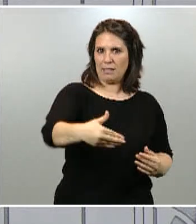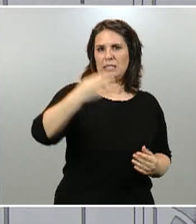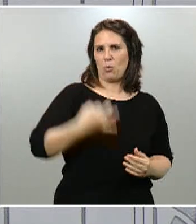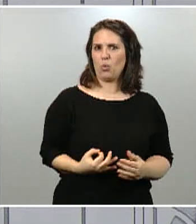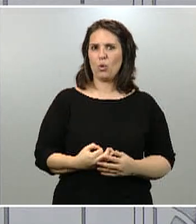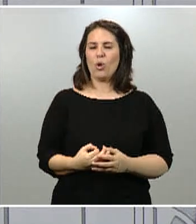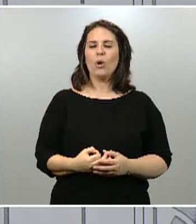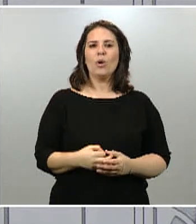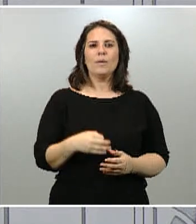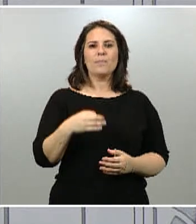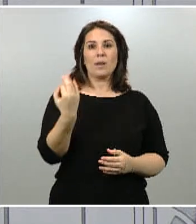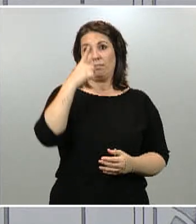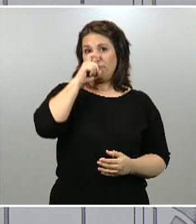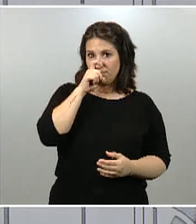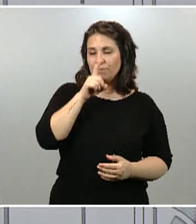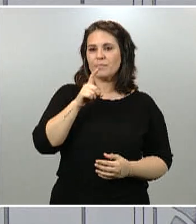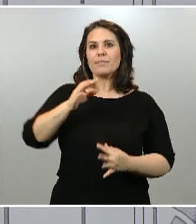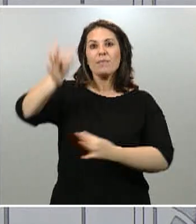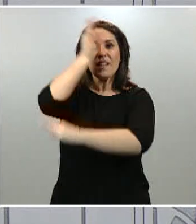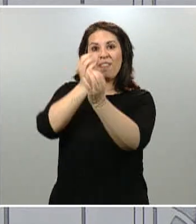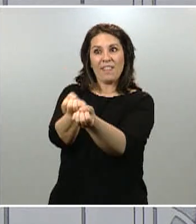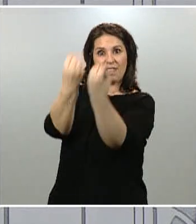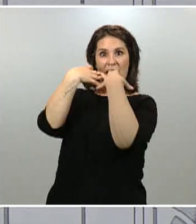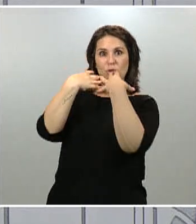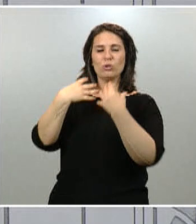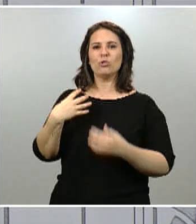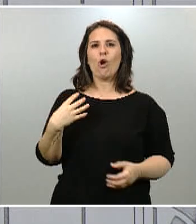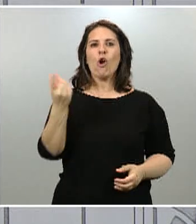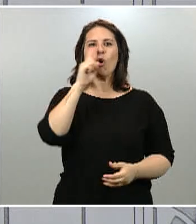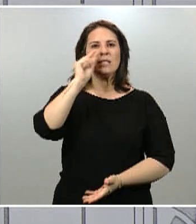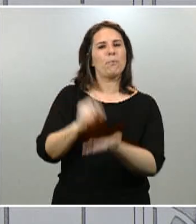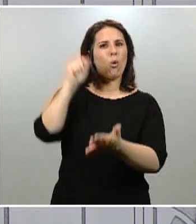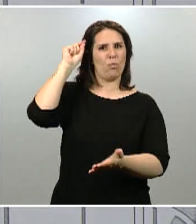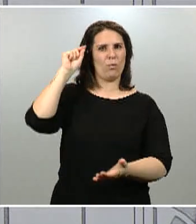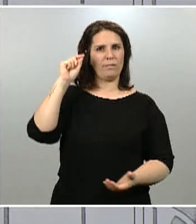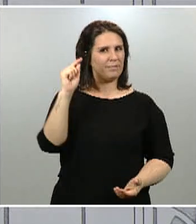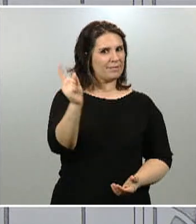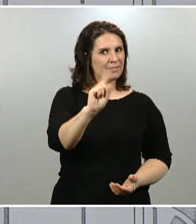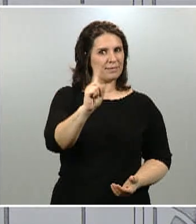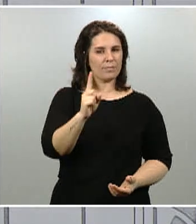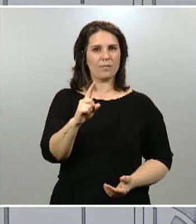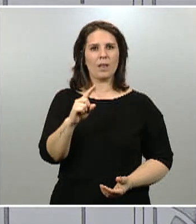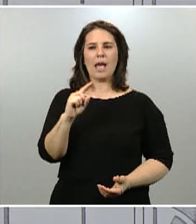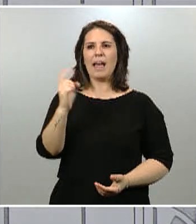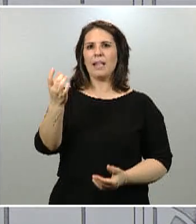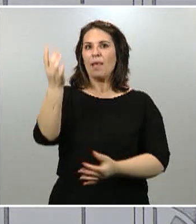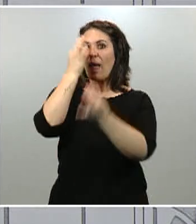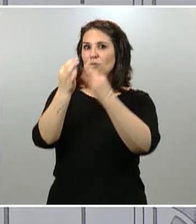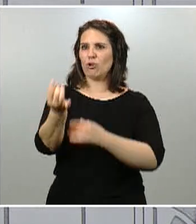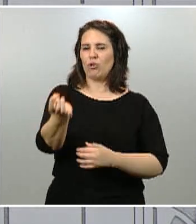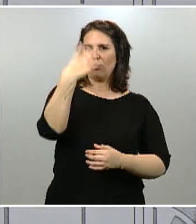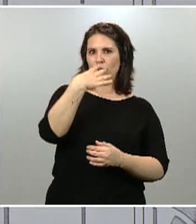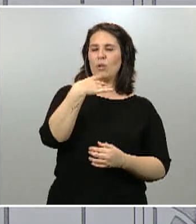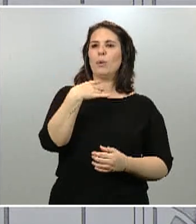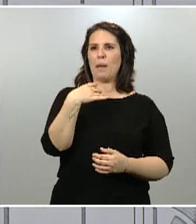notificación no es un dato instantáneo, sino que requiere idas y venidas sobre las fichas, las